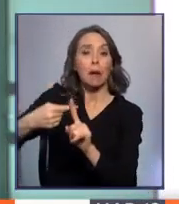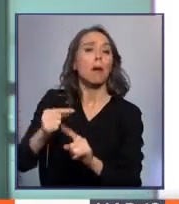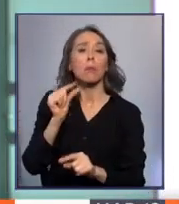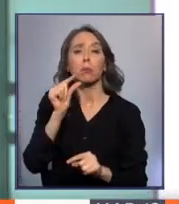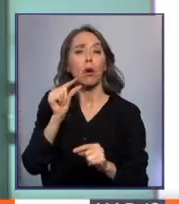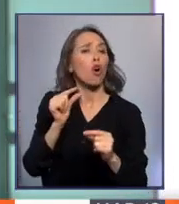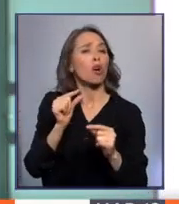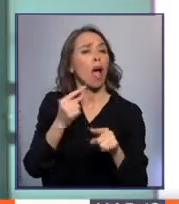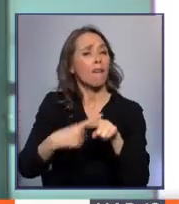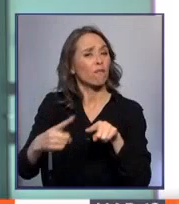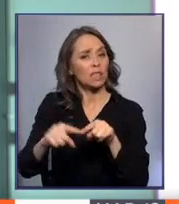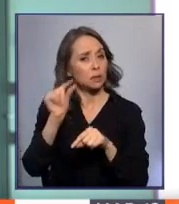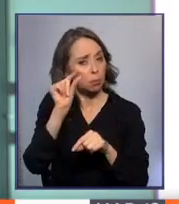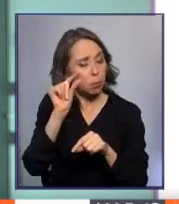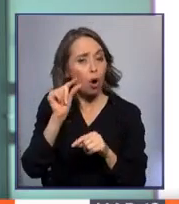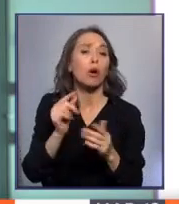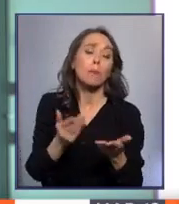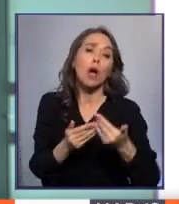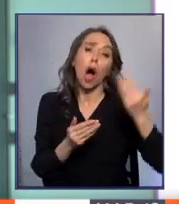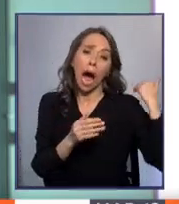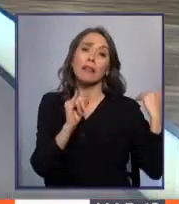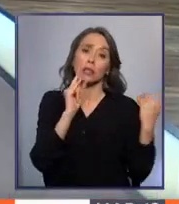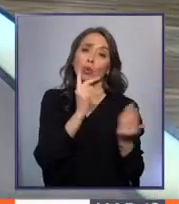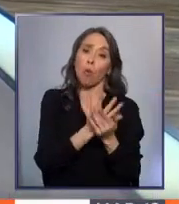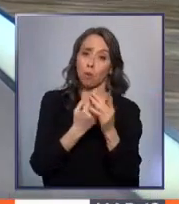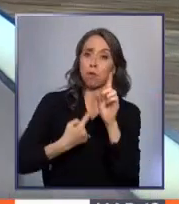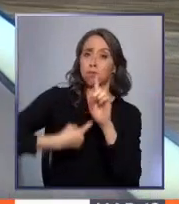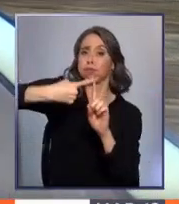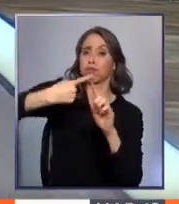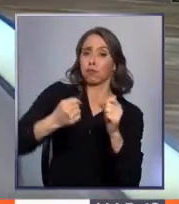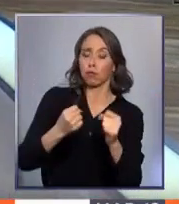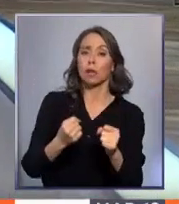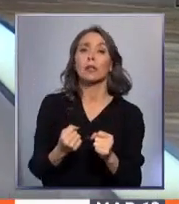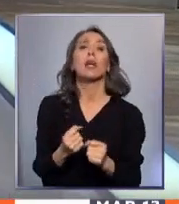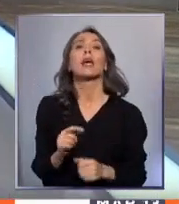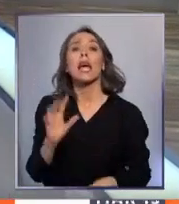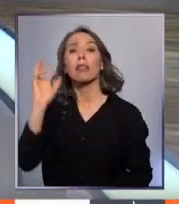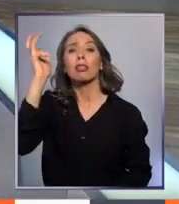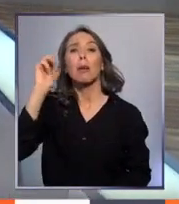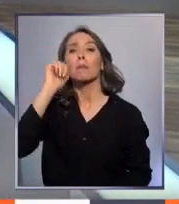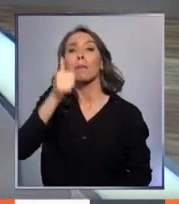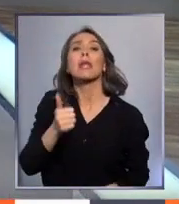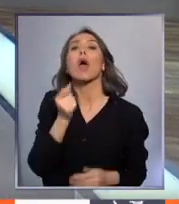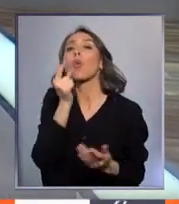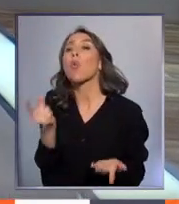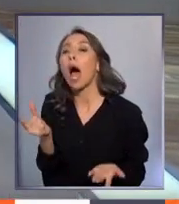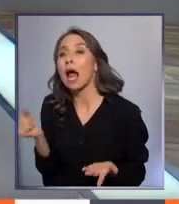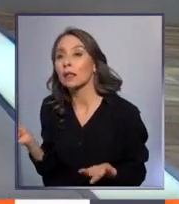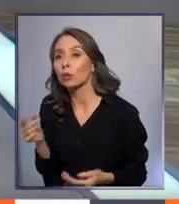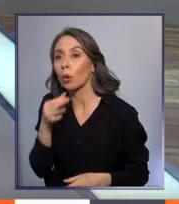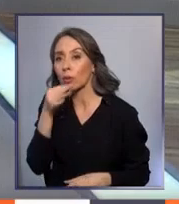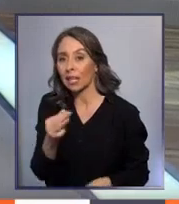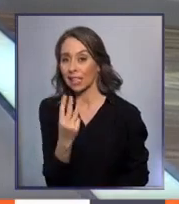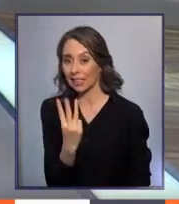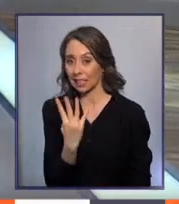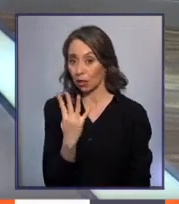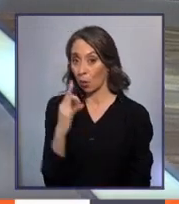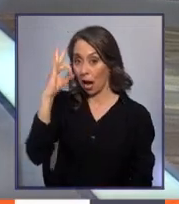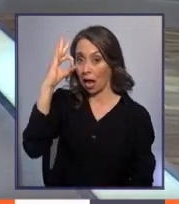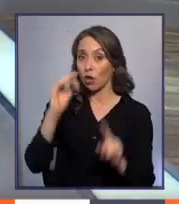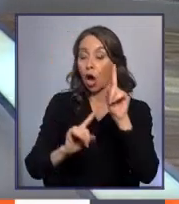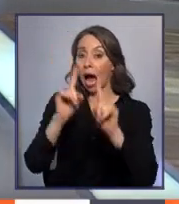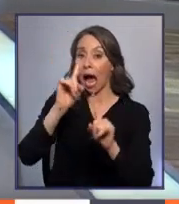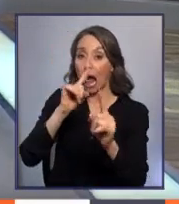usual, pero que ha ocurrido años anteriores. ¿Cuál es el pronóstico que esperamos? Veamos, porque tú hablaste de mañana. 34 grados en